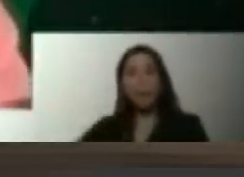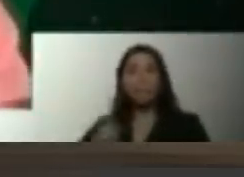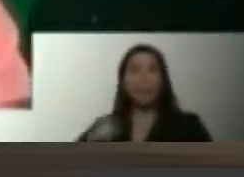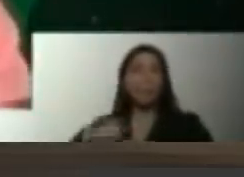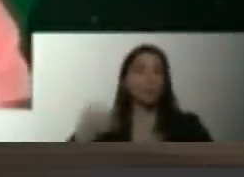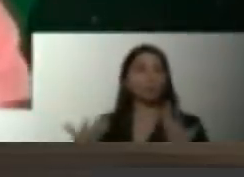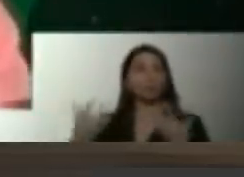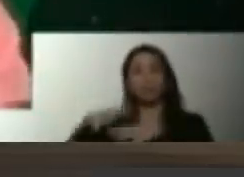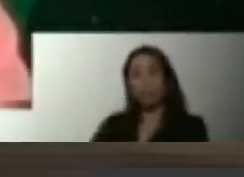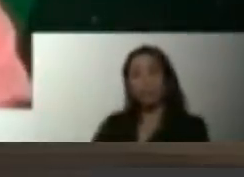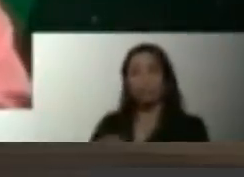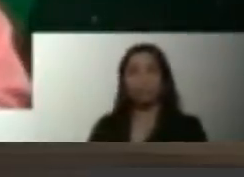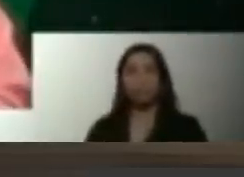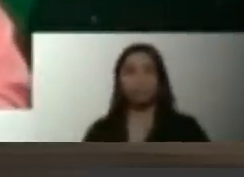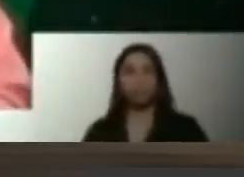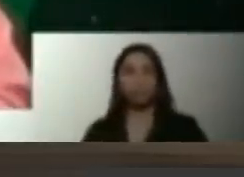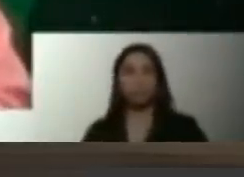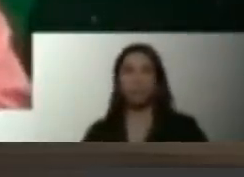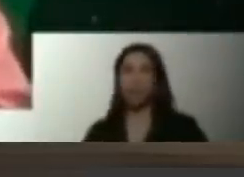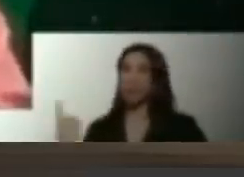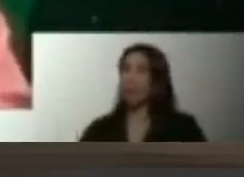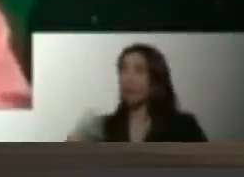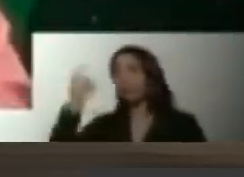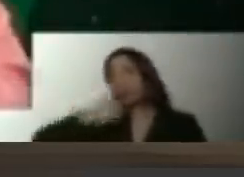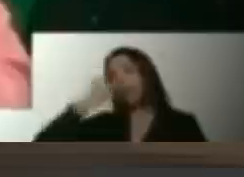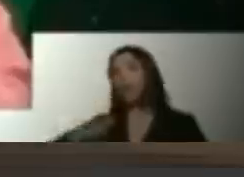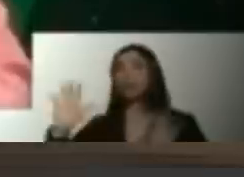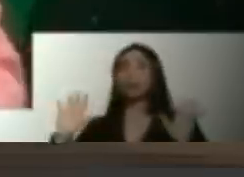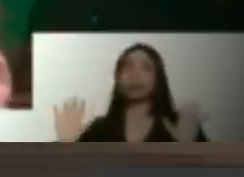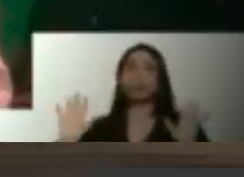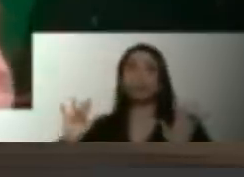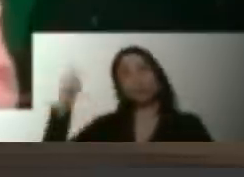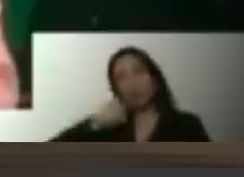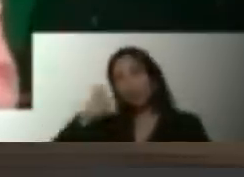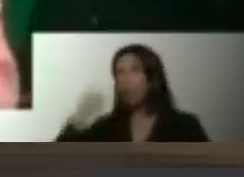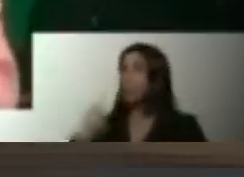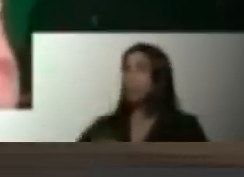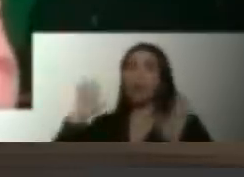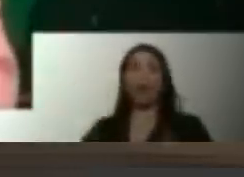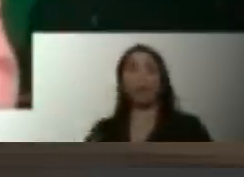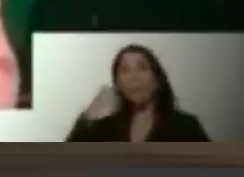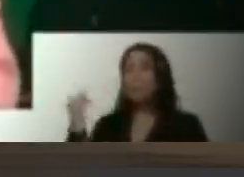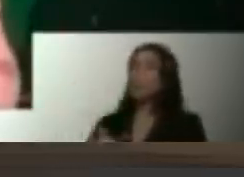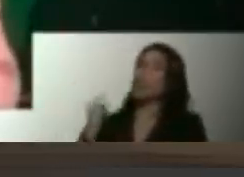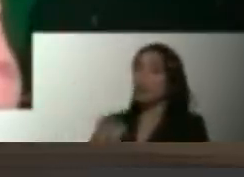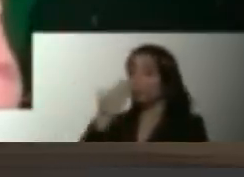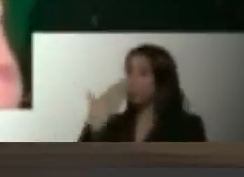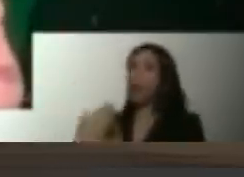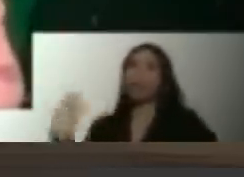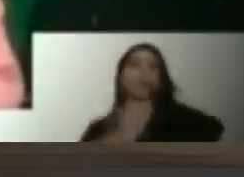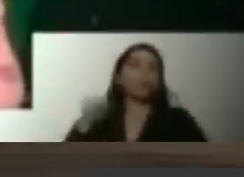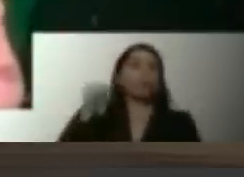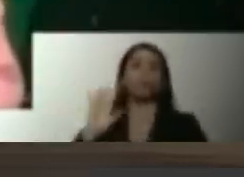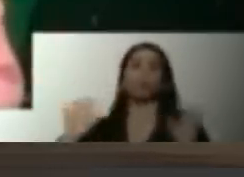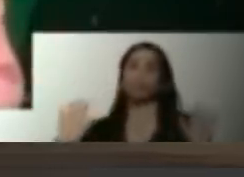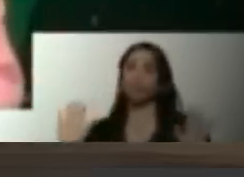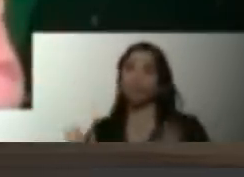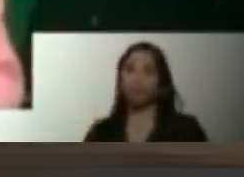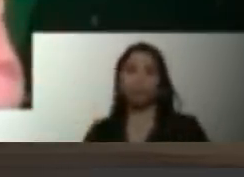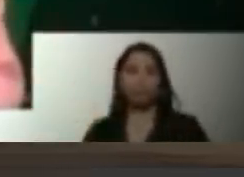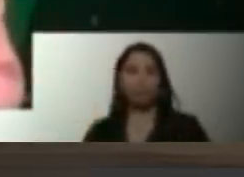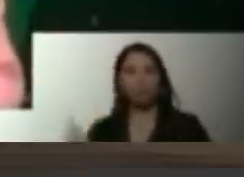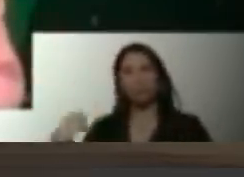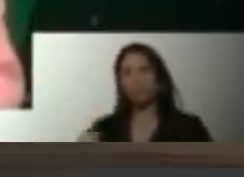jueves fueron reportados 13 nuevos casos positivos de COVID-19, todos en el estado de Nueva Esparta, por lo que la cifra de infectados asciende